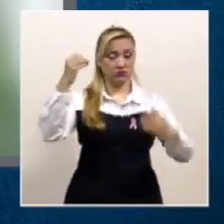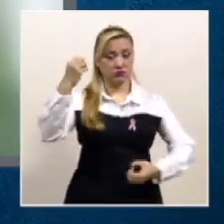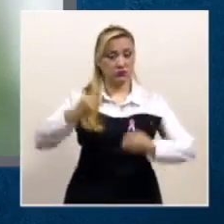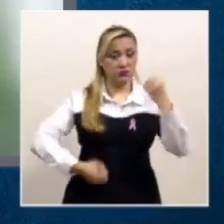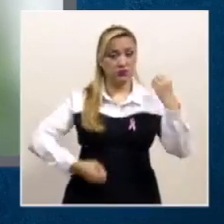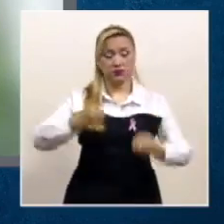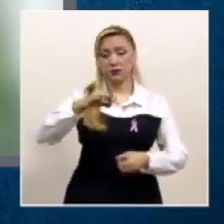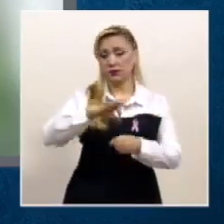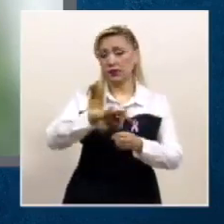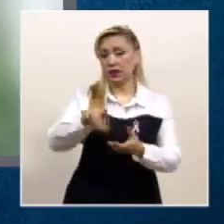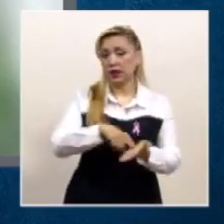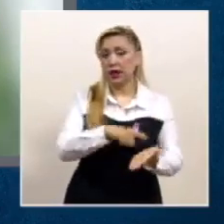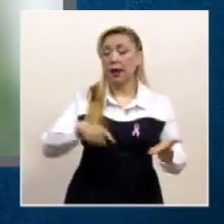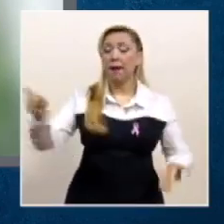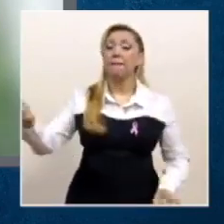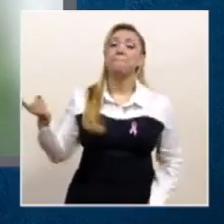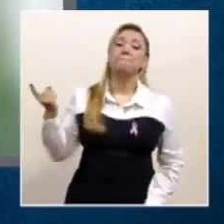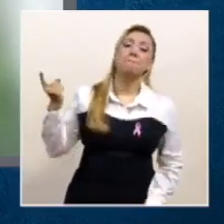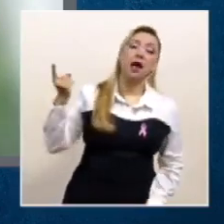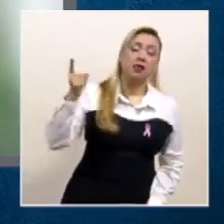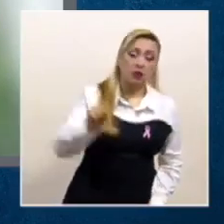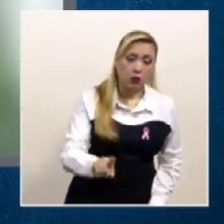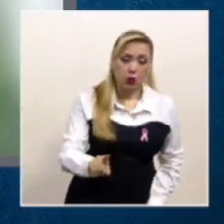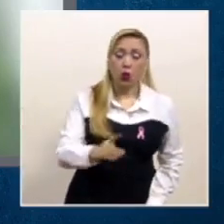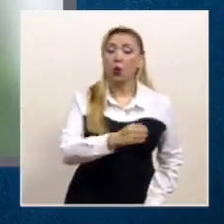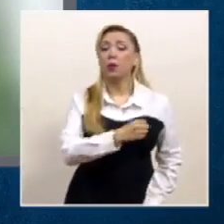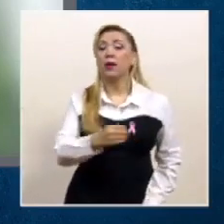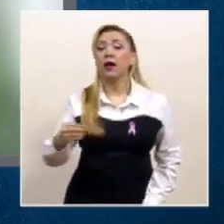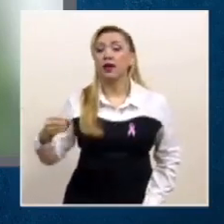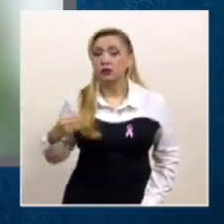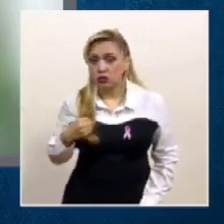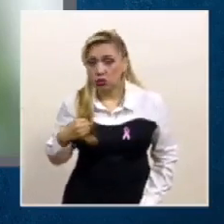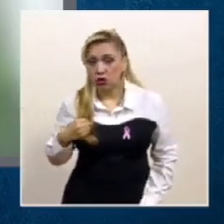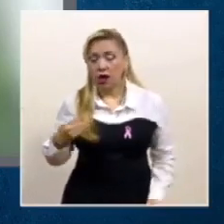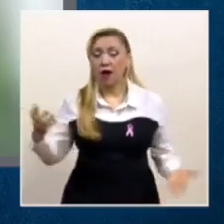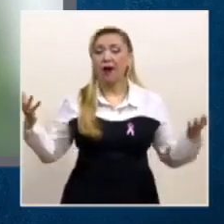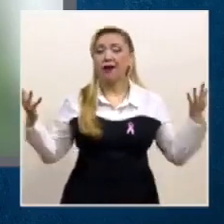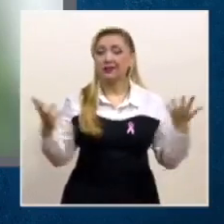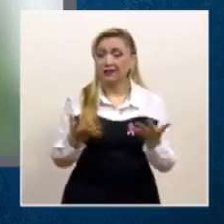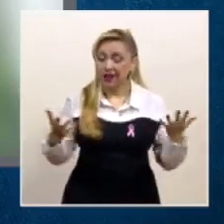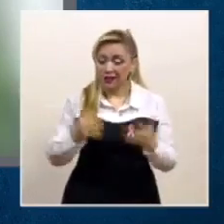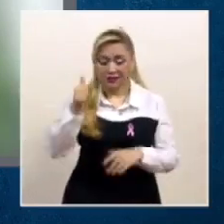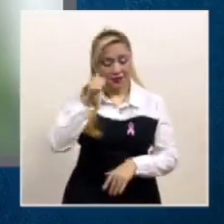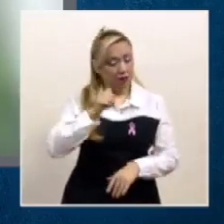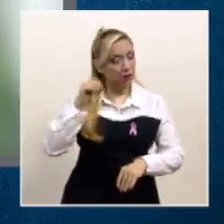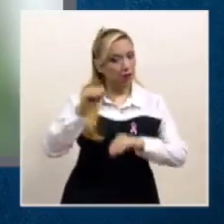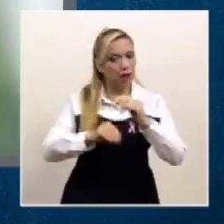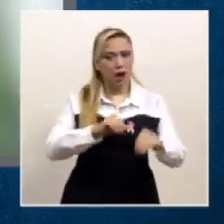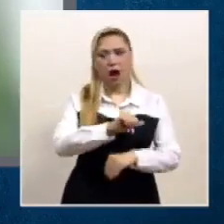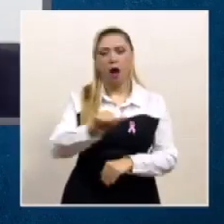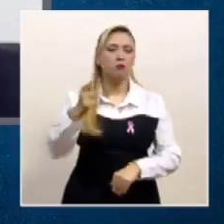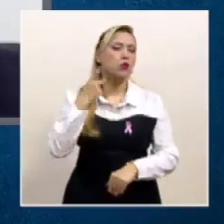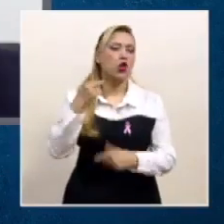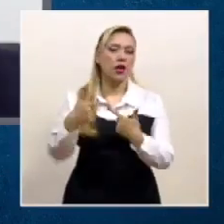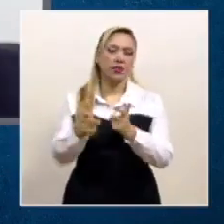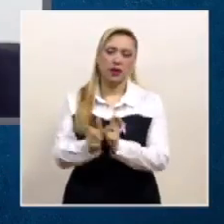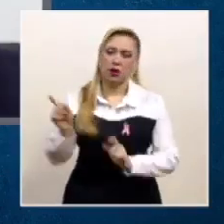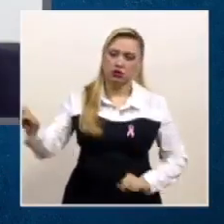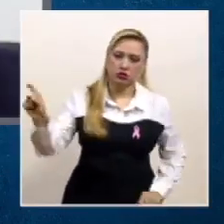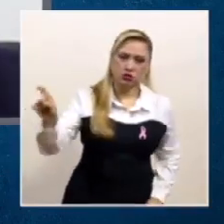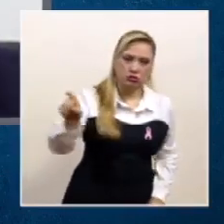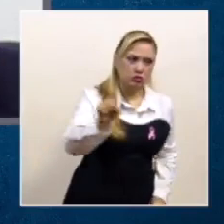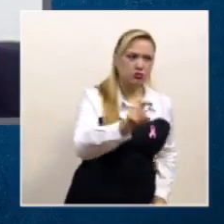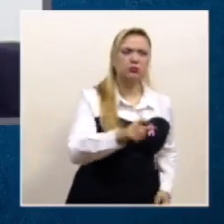que mandató la obligación de establecer acciones afirmativas a los partidos políticos para